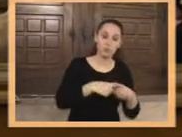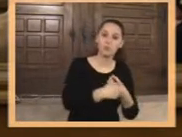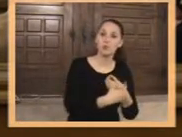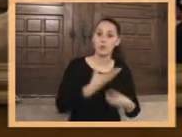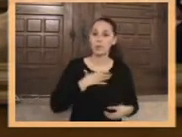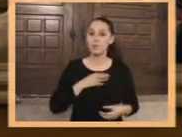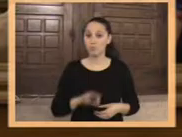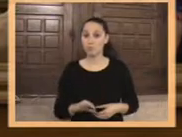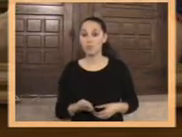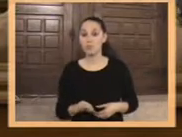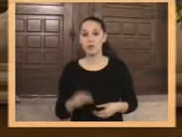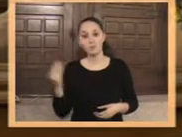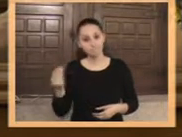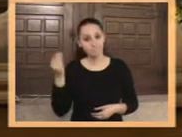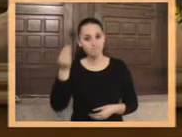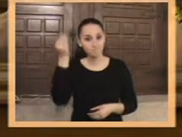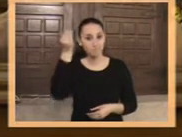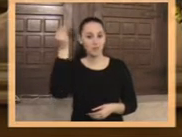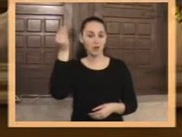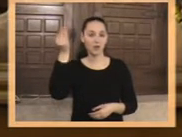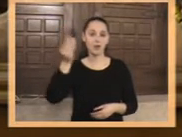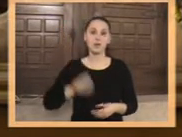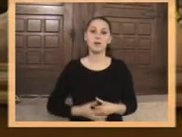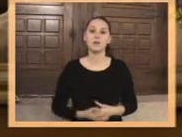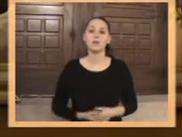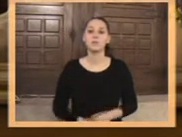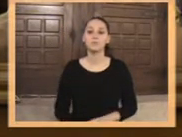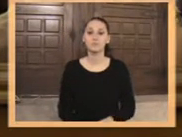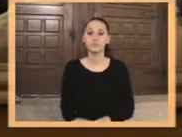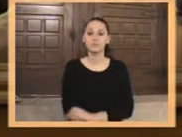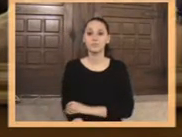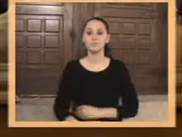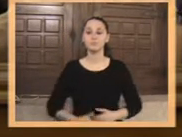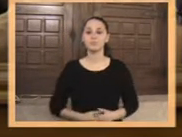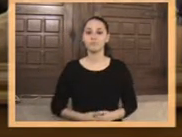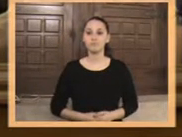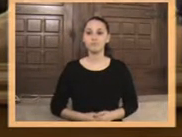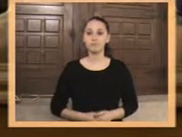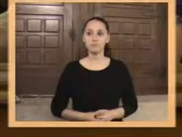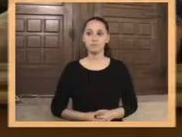parece o da la sensación precisamente que esta ordenanza viene hoy a